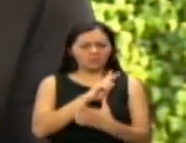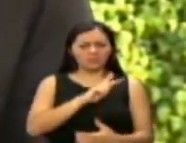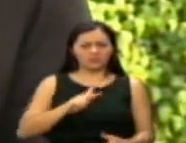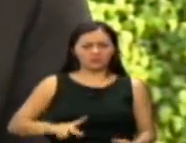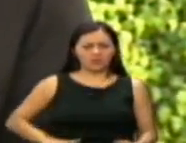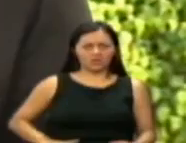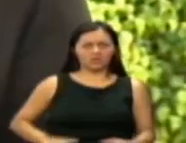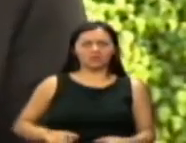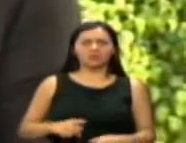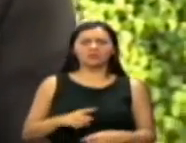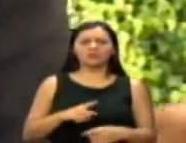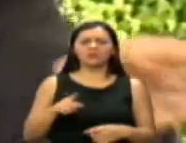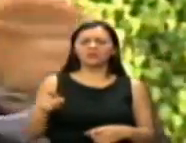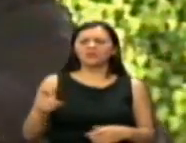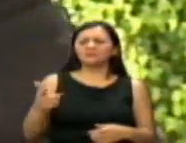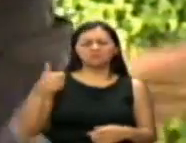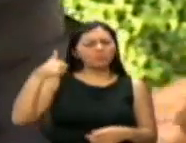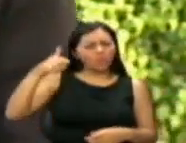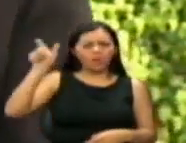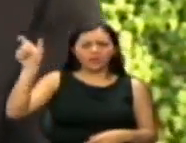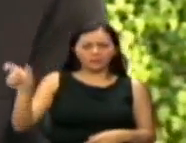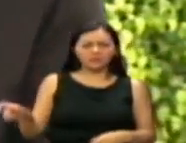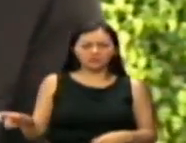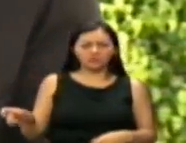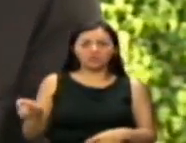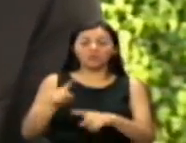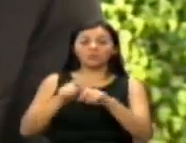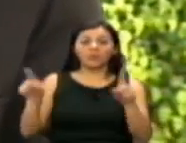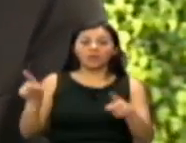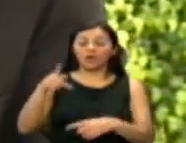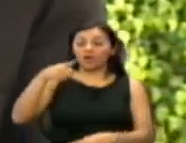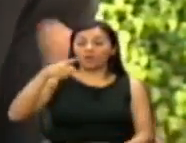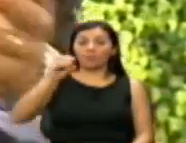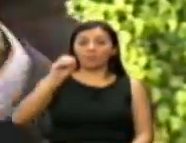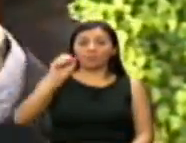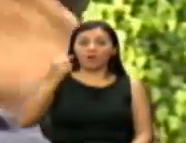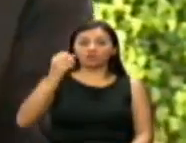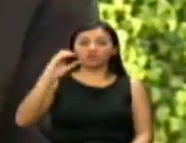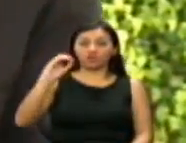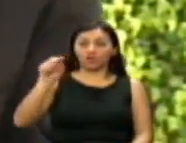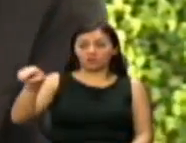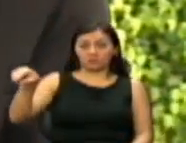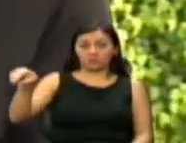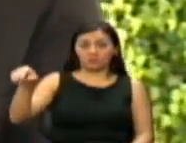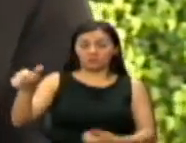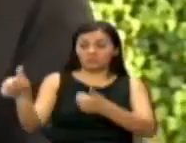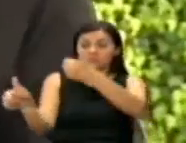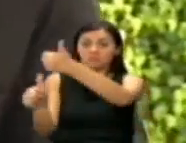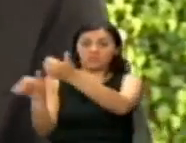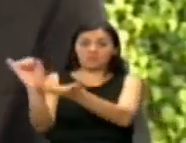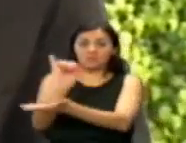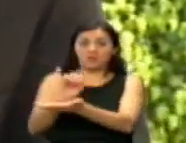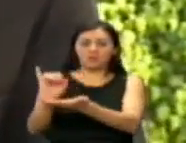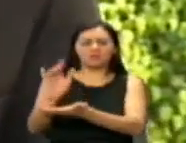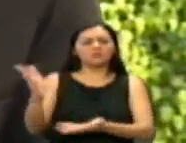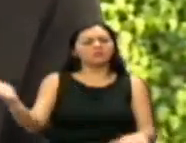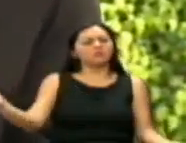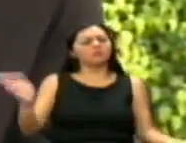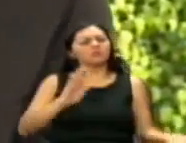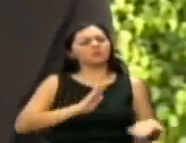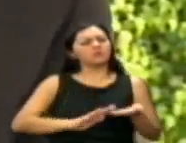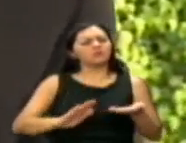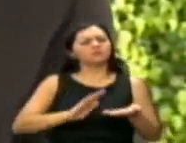No así Antonio Pozo. Antonio Pozo representa lo peor de la política nacional. Vaya, vaya, están las tomas, ¿no? Cuando era rector de la Universidad del Norte